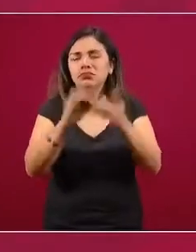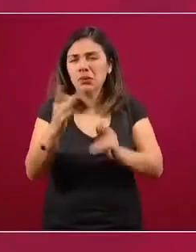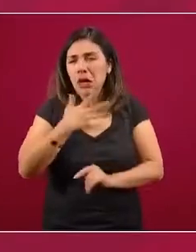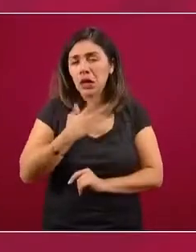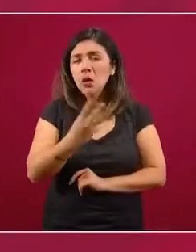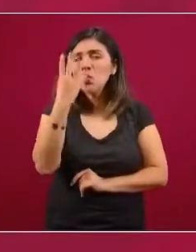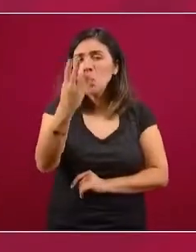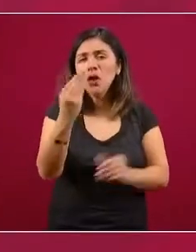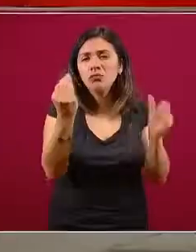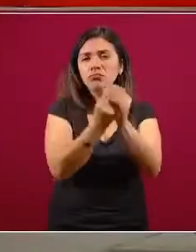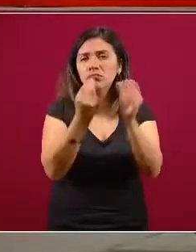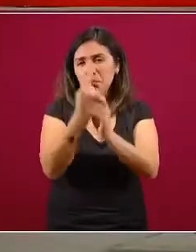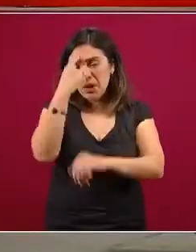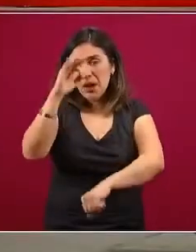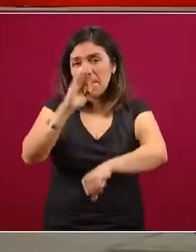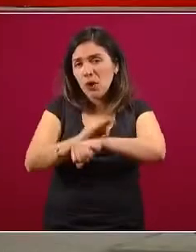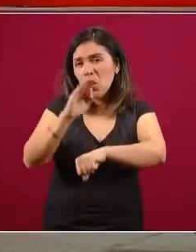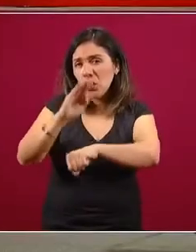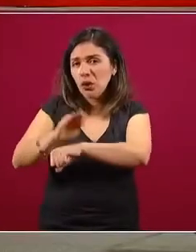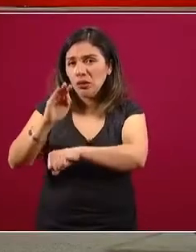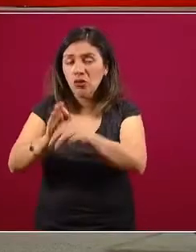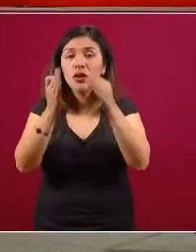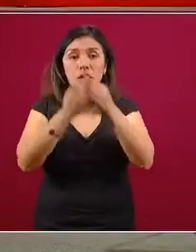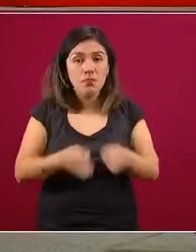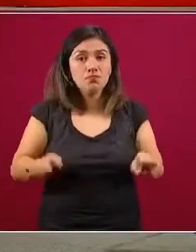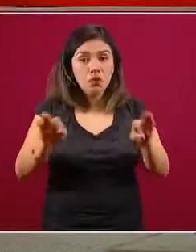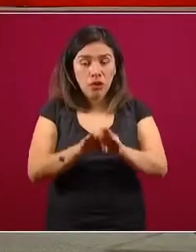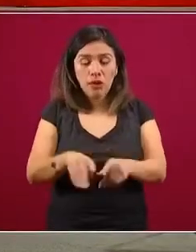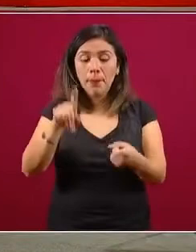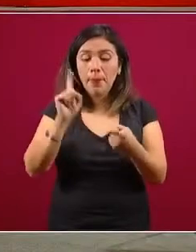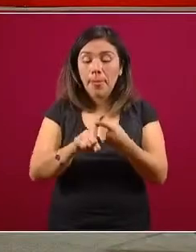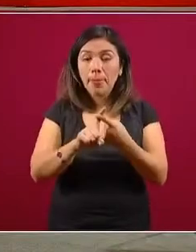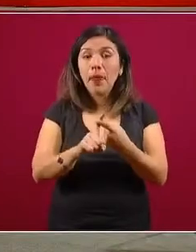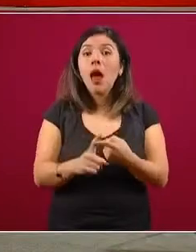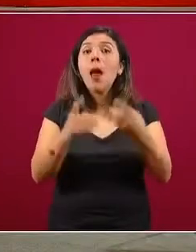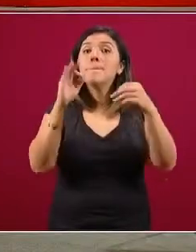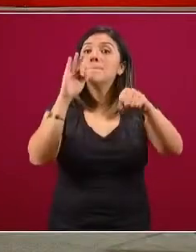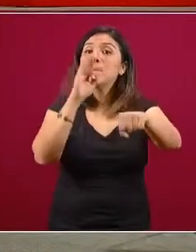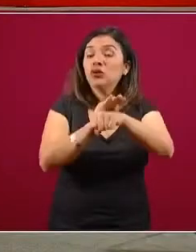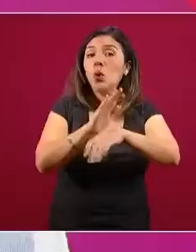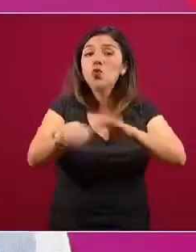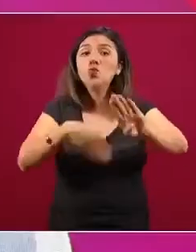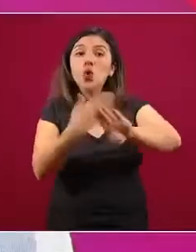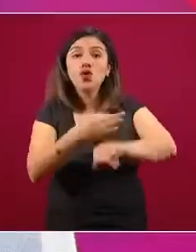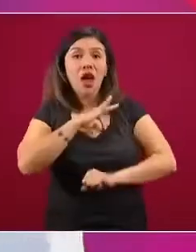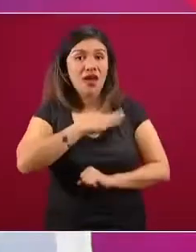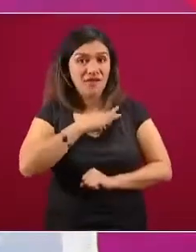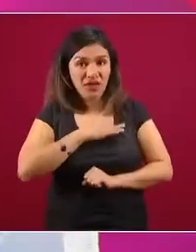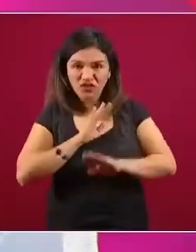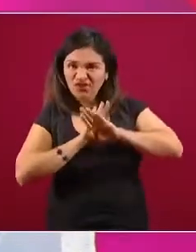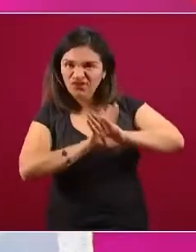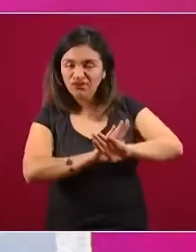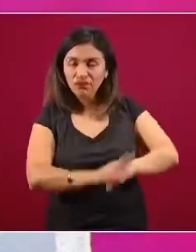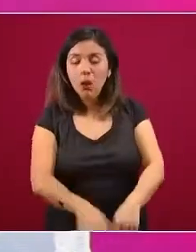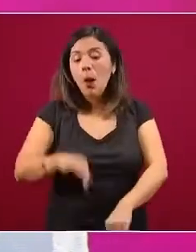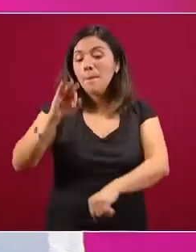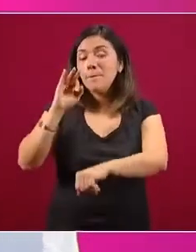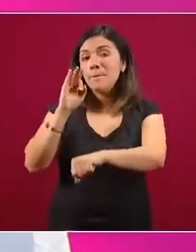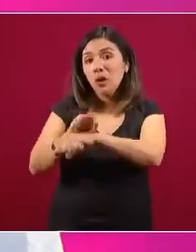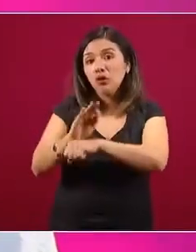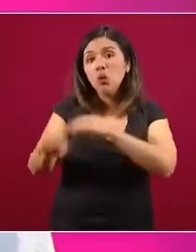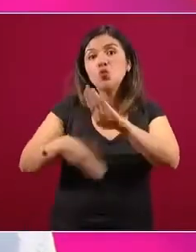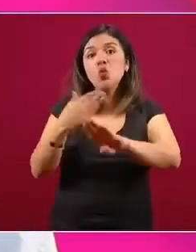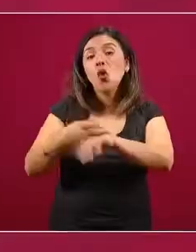tenemos 4 tipos de protecciones que son relevantes. Protección contra la infección, protección contra